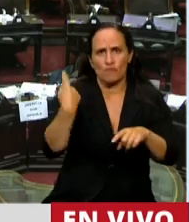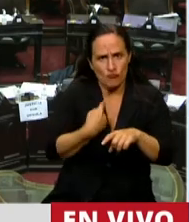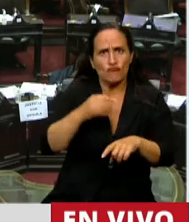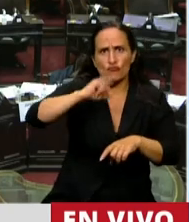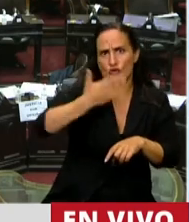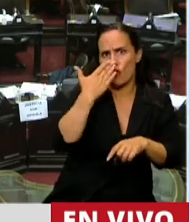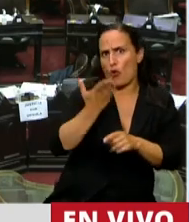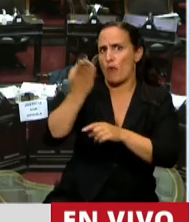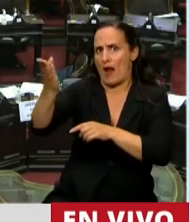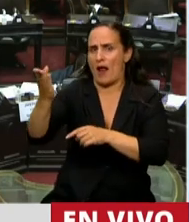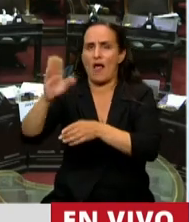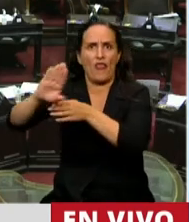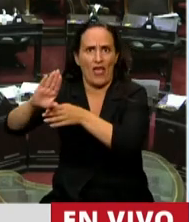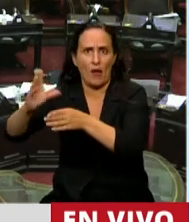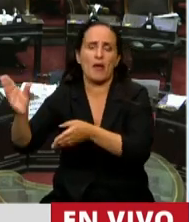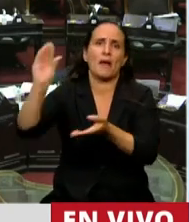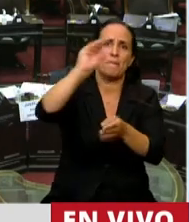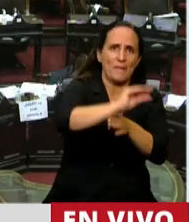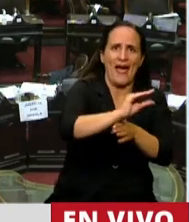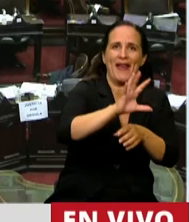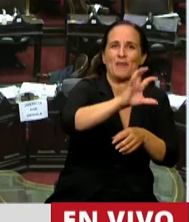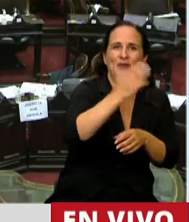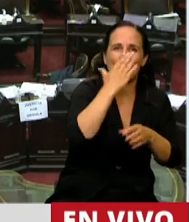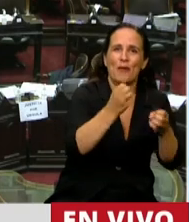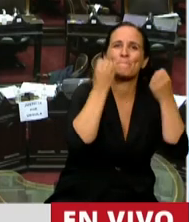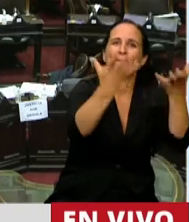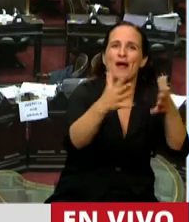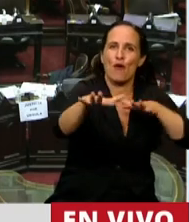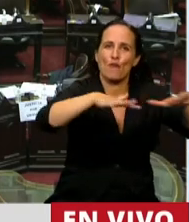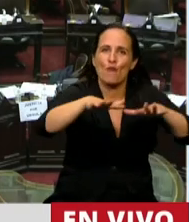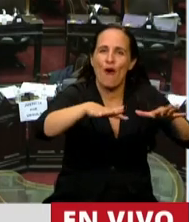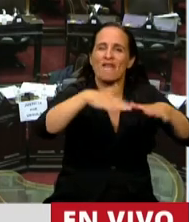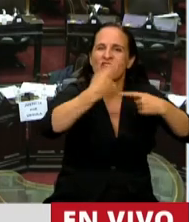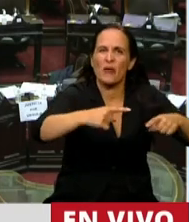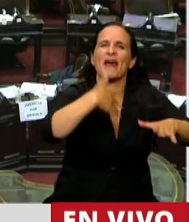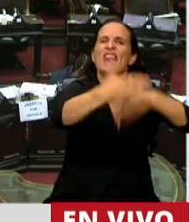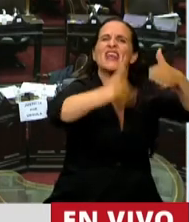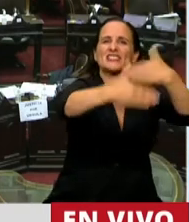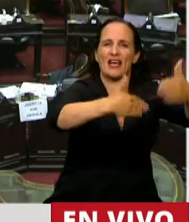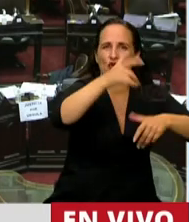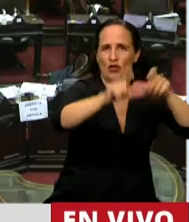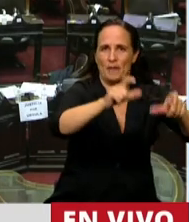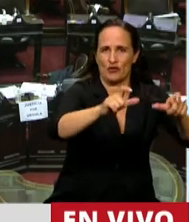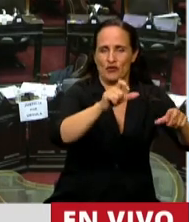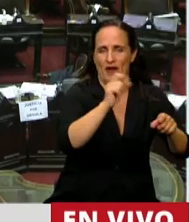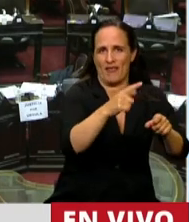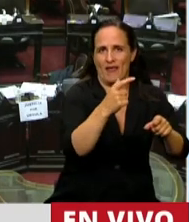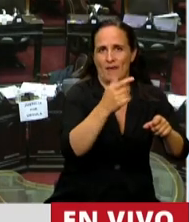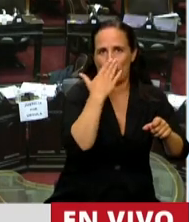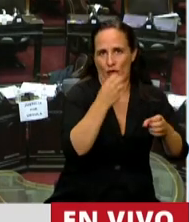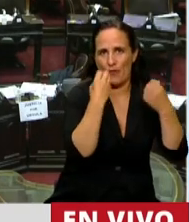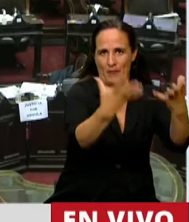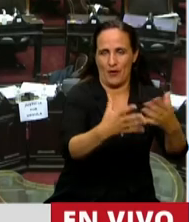deuda para ir capitalizando nuestra provincia, para ir dándole las obras necesarias para el desarrollo de los cordobeses. Y esto me parece